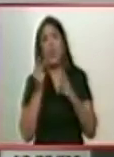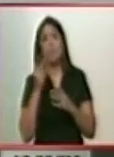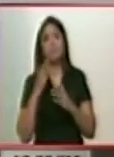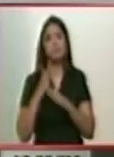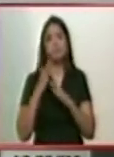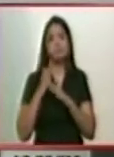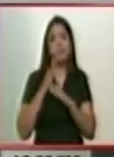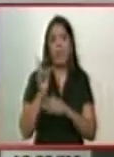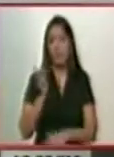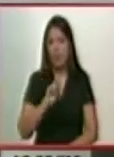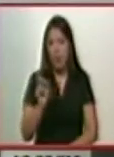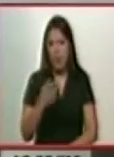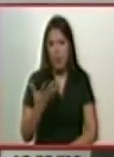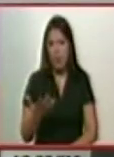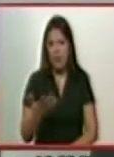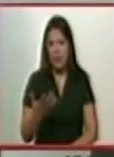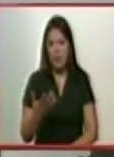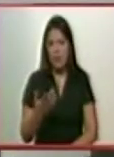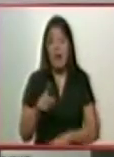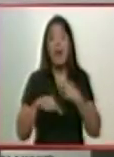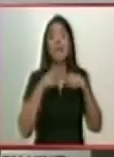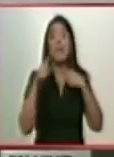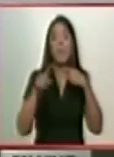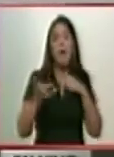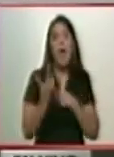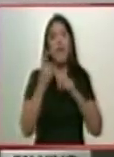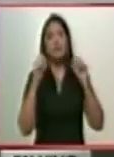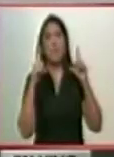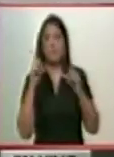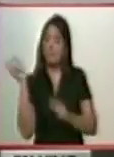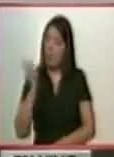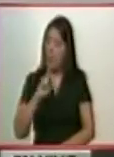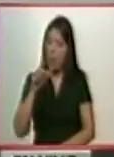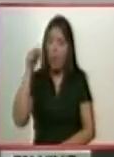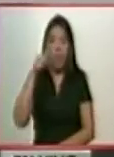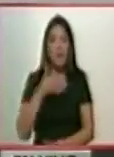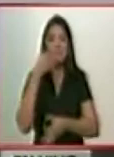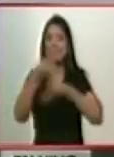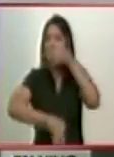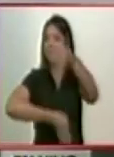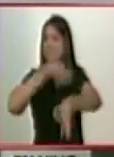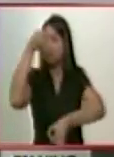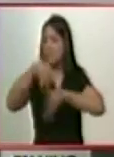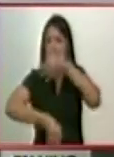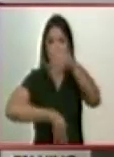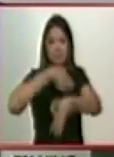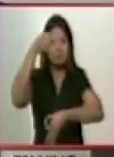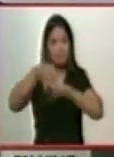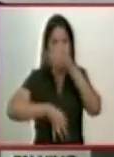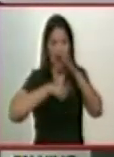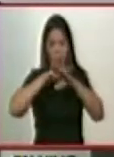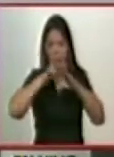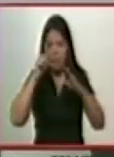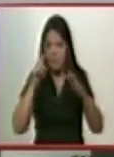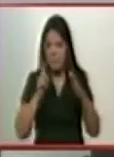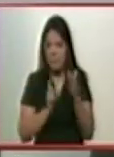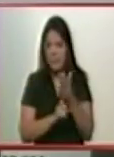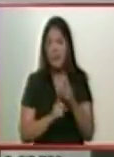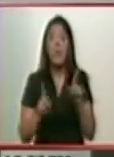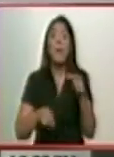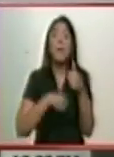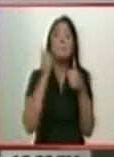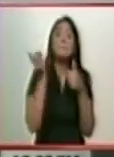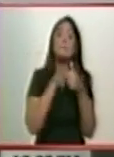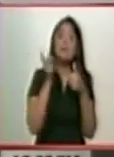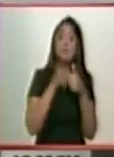que no sea una sorpresa lo que está planteado el primer aspecto que estamos de alguna manera concibiendo que